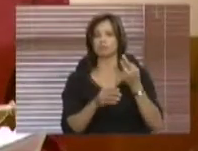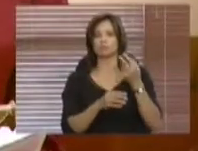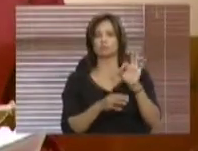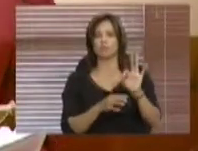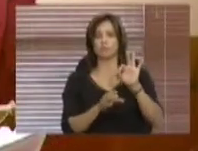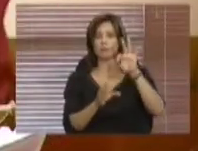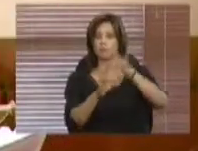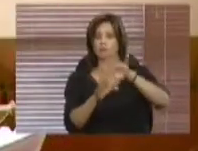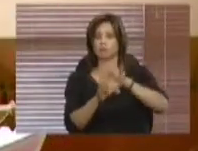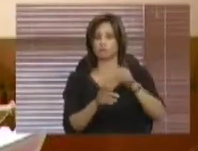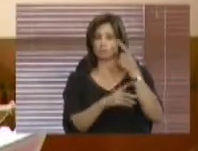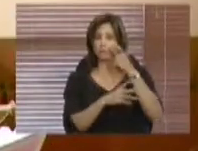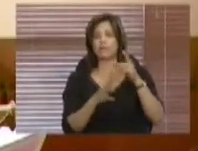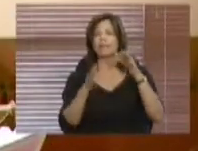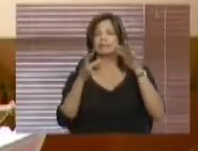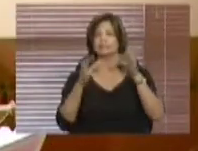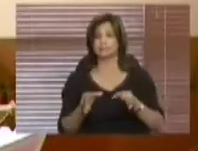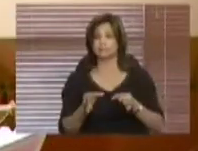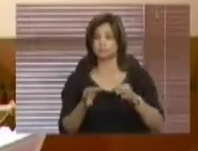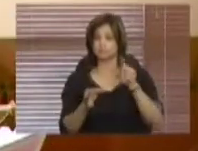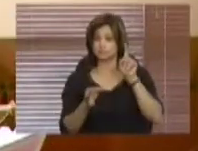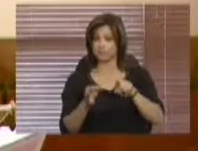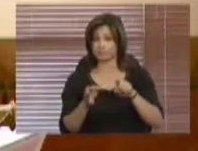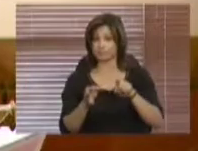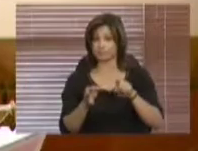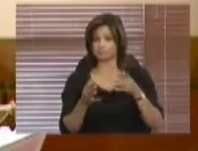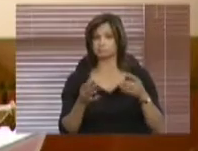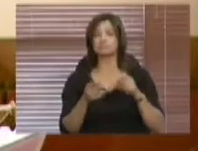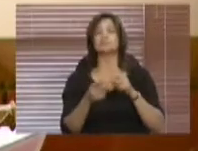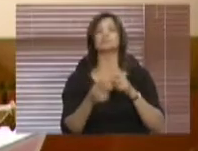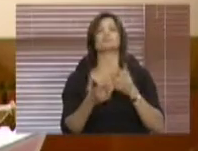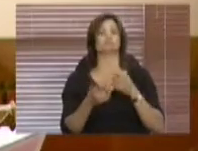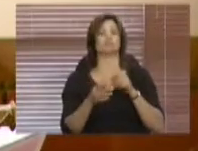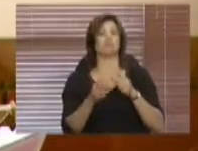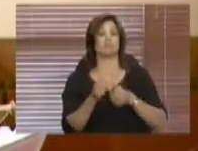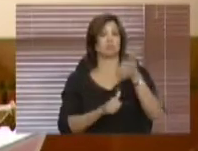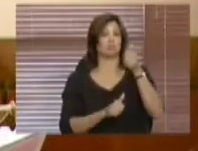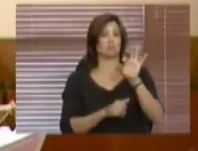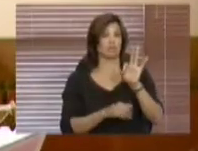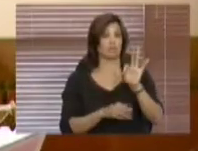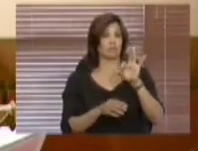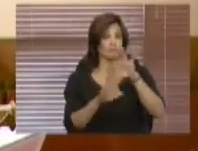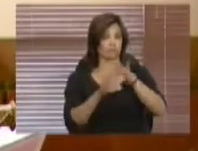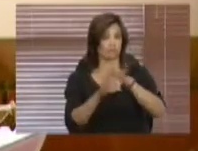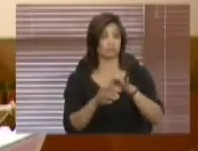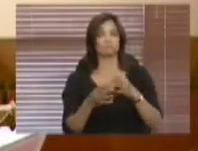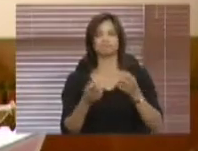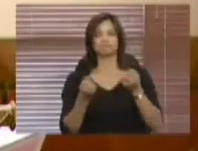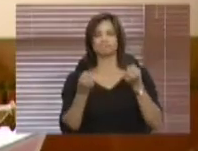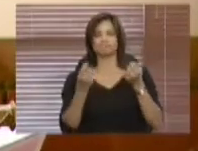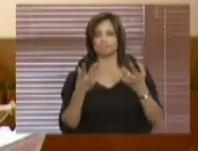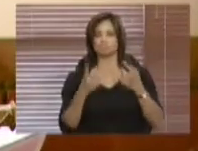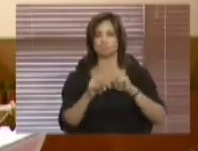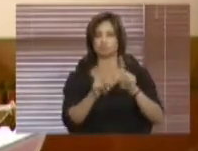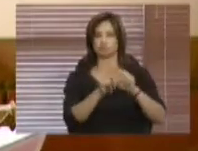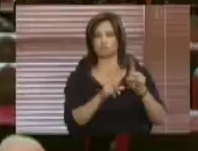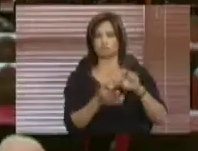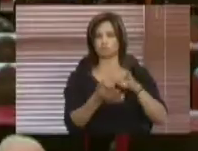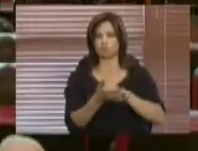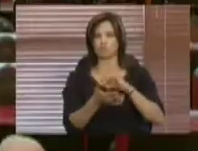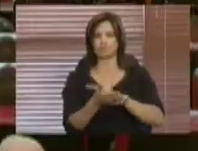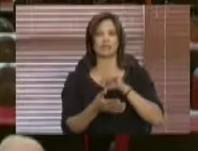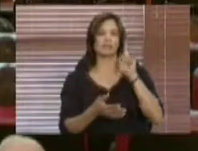para adoptar las decisiones, que por esa mayoría muchos expedientes deben